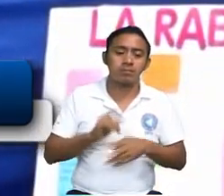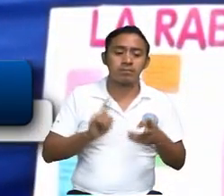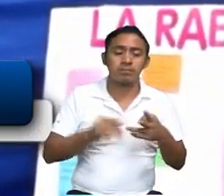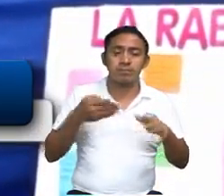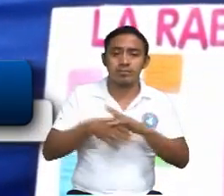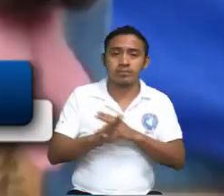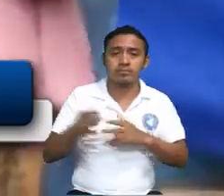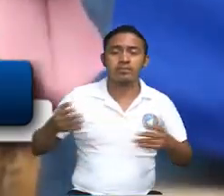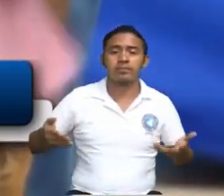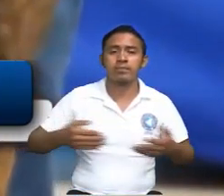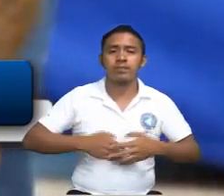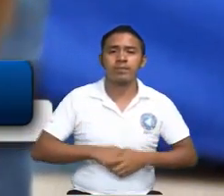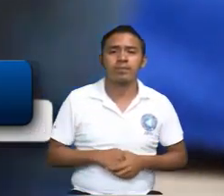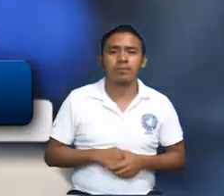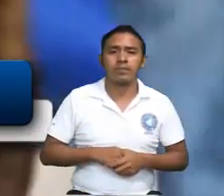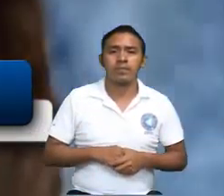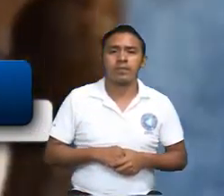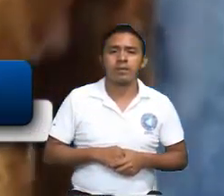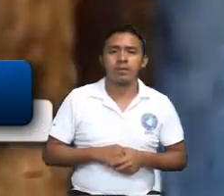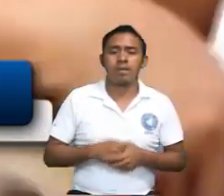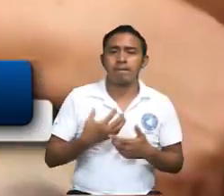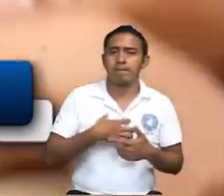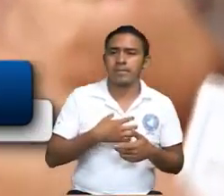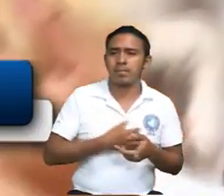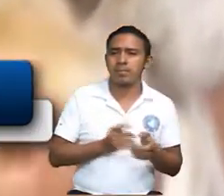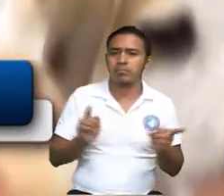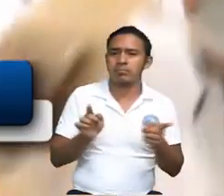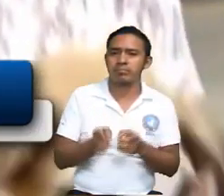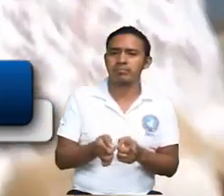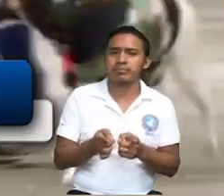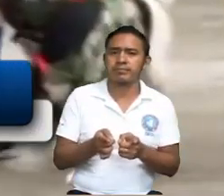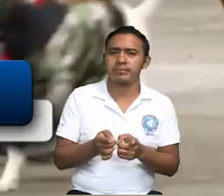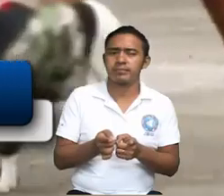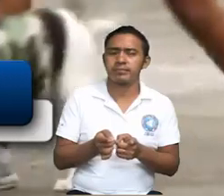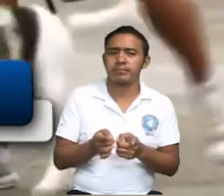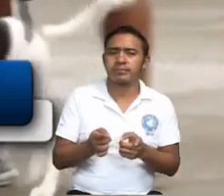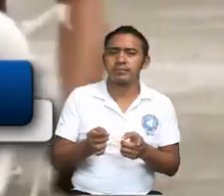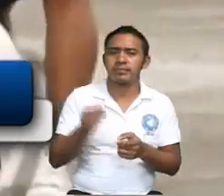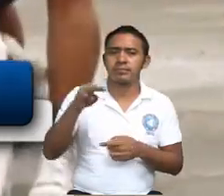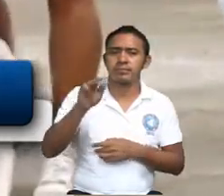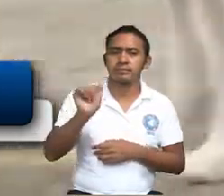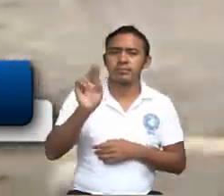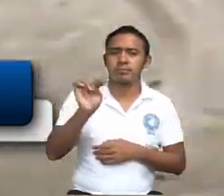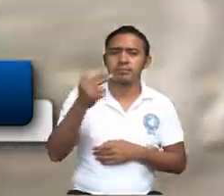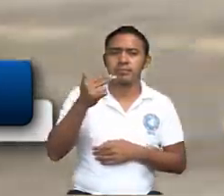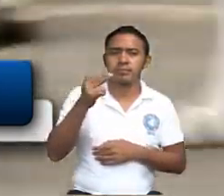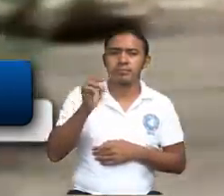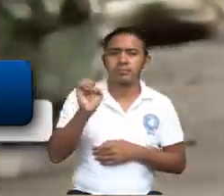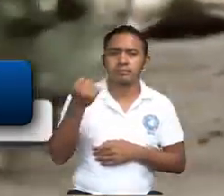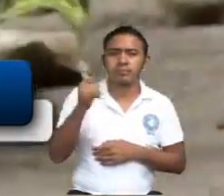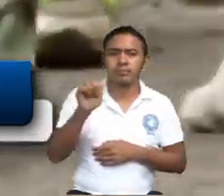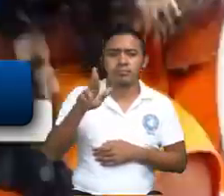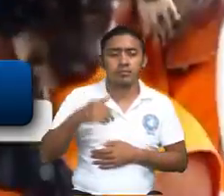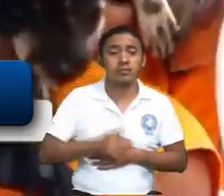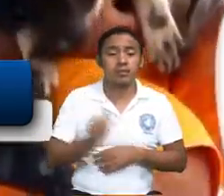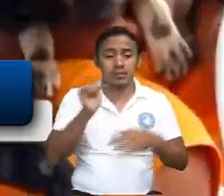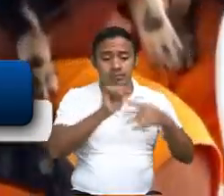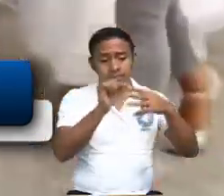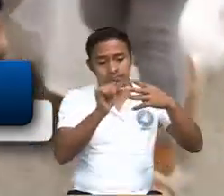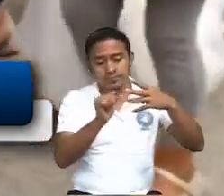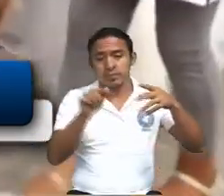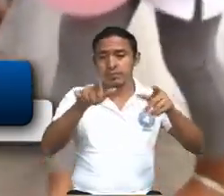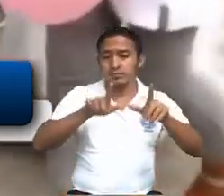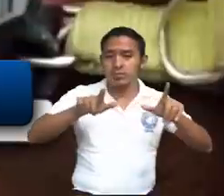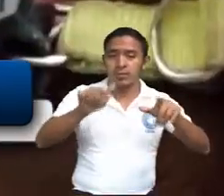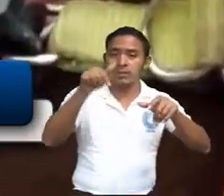entrada al lo que quedó remanente del asentamiento Manchester. Entonces, en esos puntos estratégicos nosotros